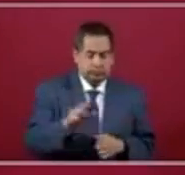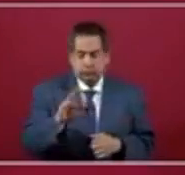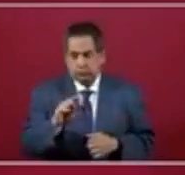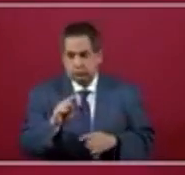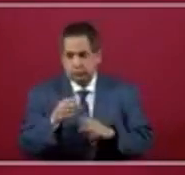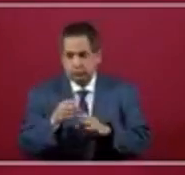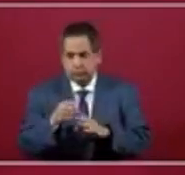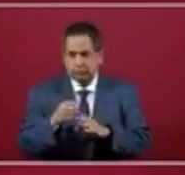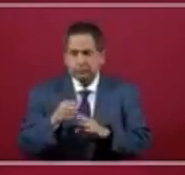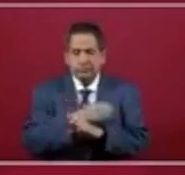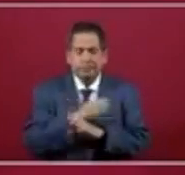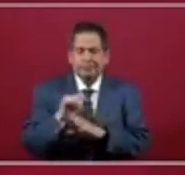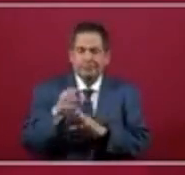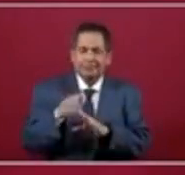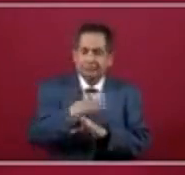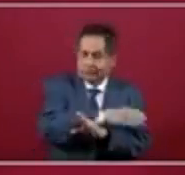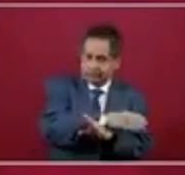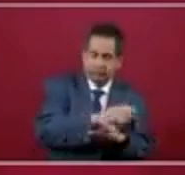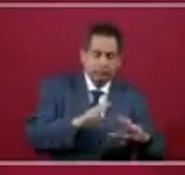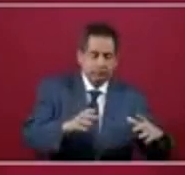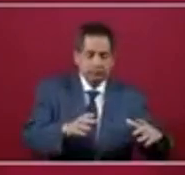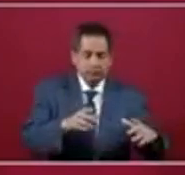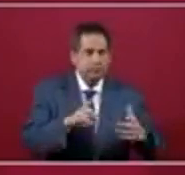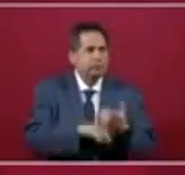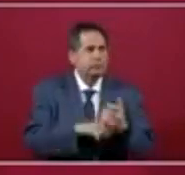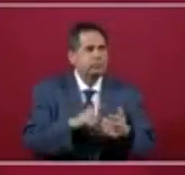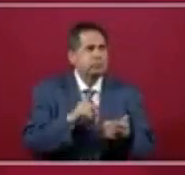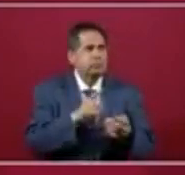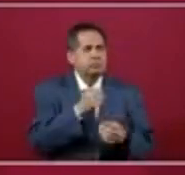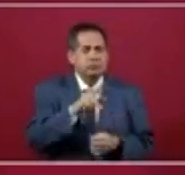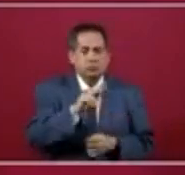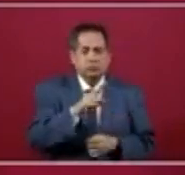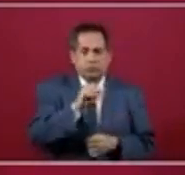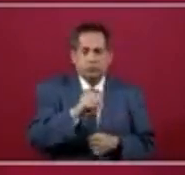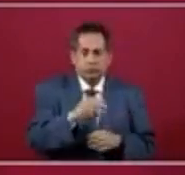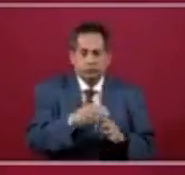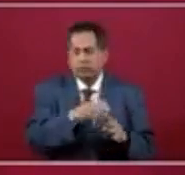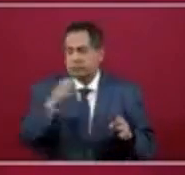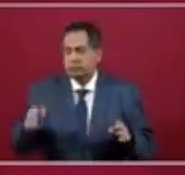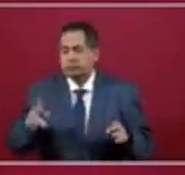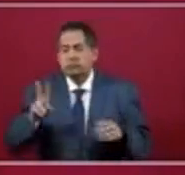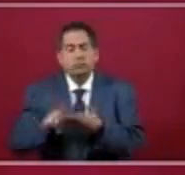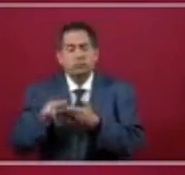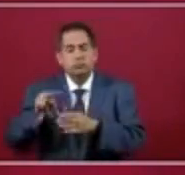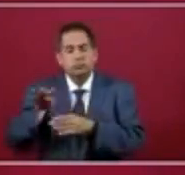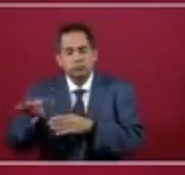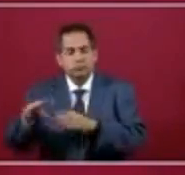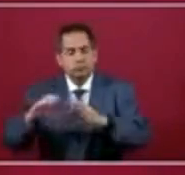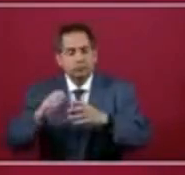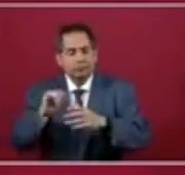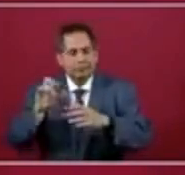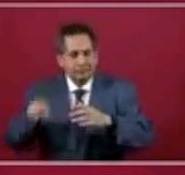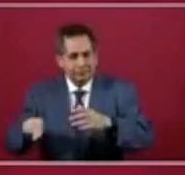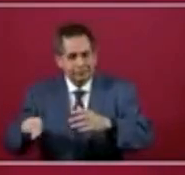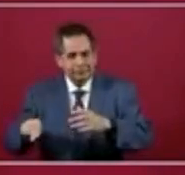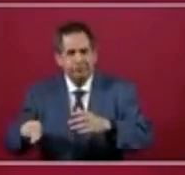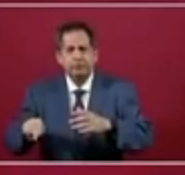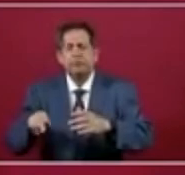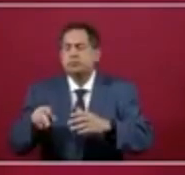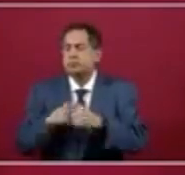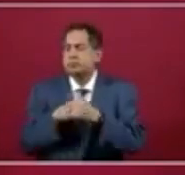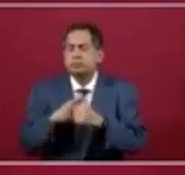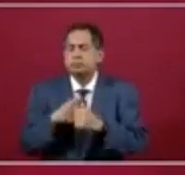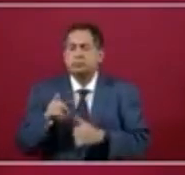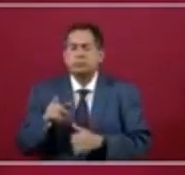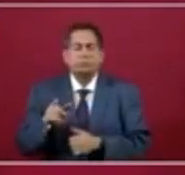de la creación del CISEN, pero sobre todo la de 89 hasta 2019, que tiene que ver con el CISEN, tendrá que ser tratada